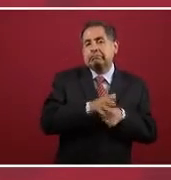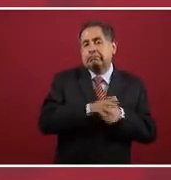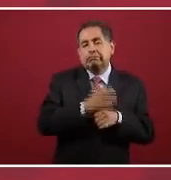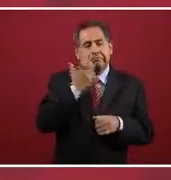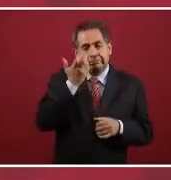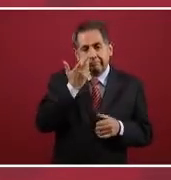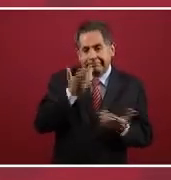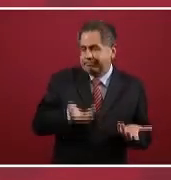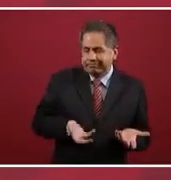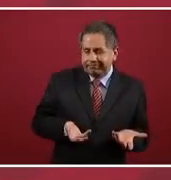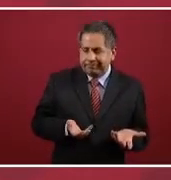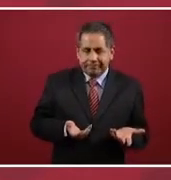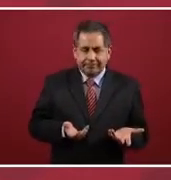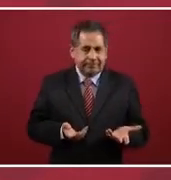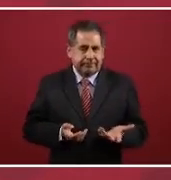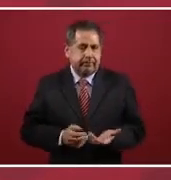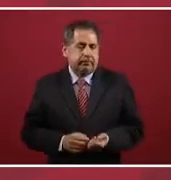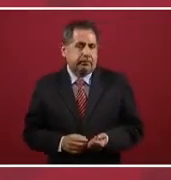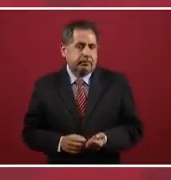que